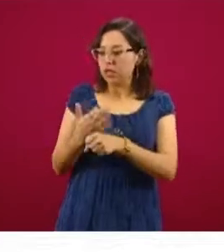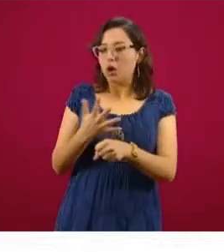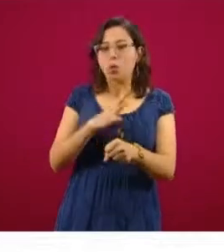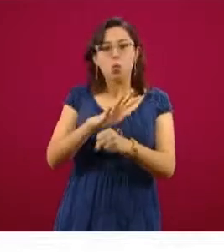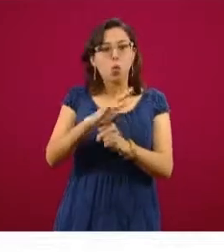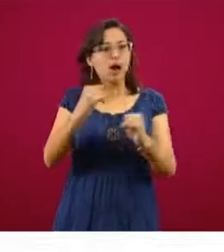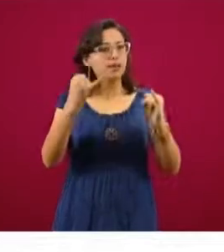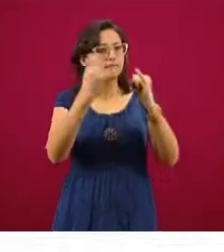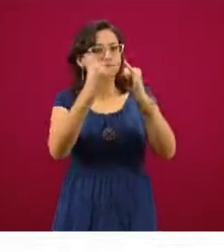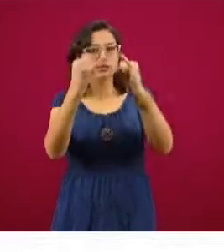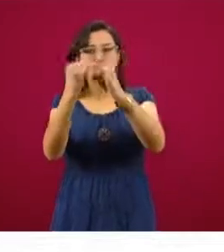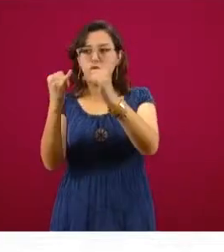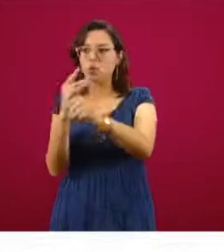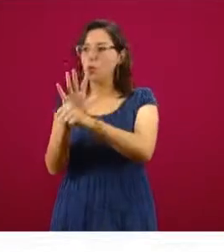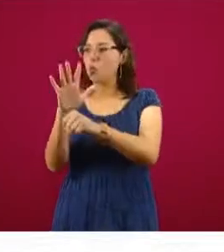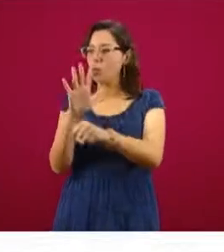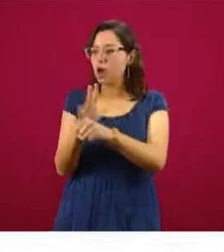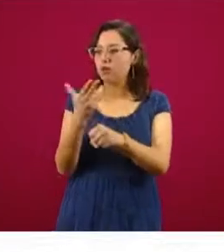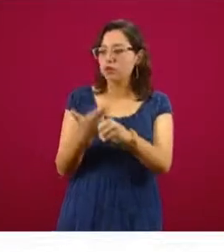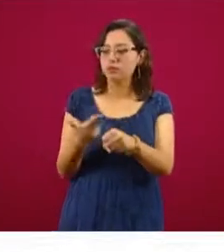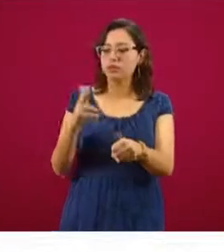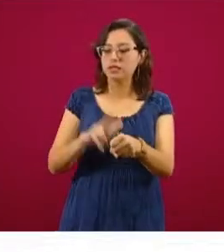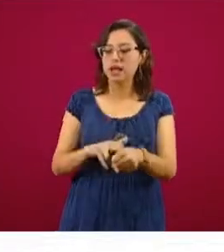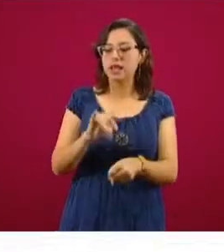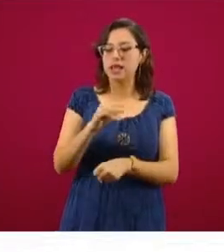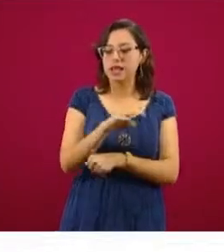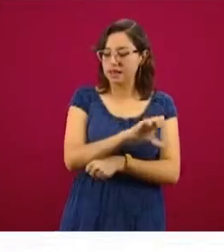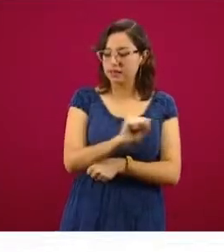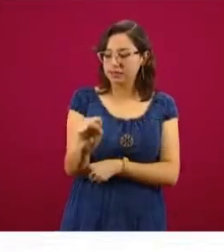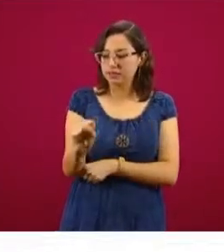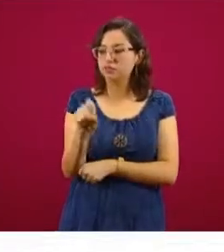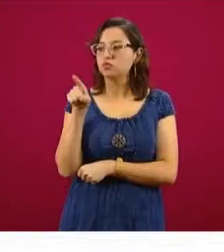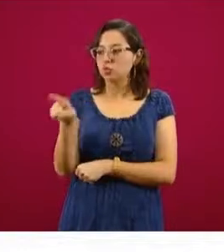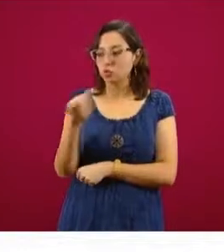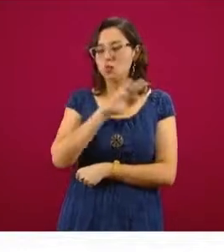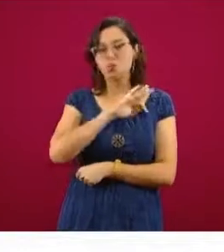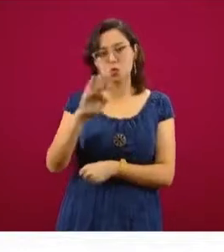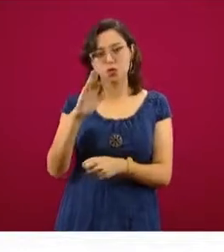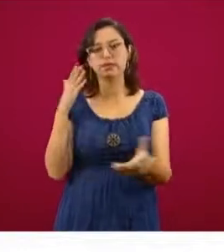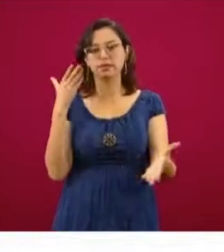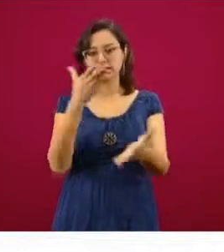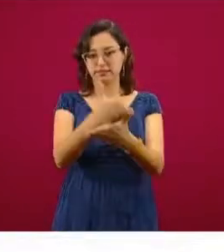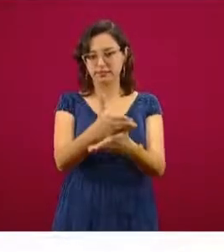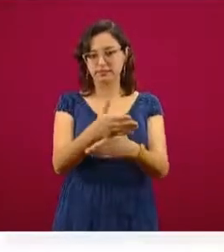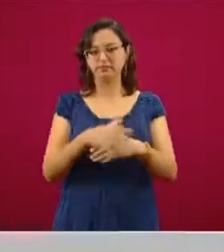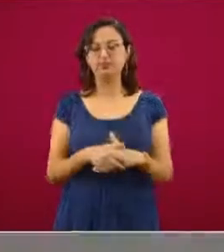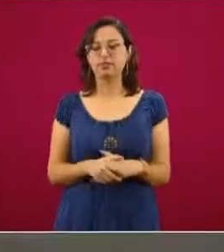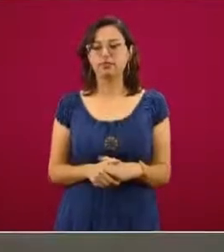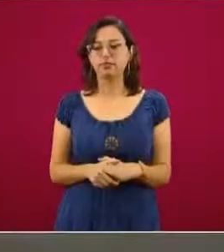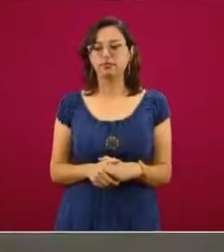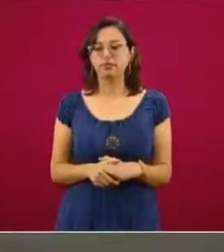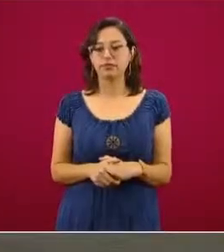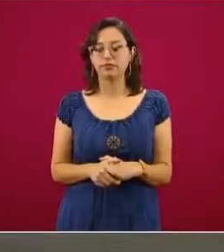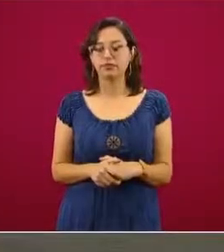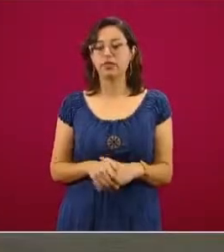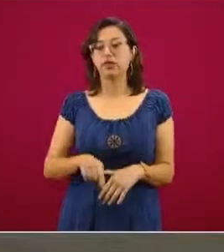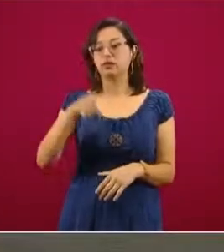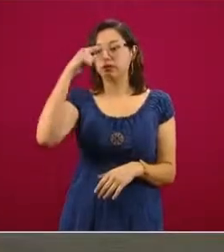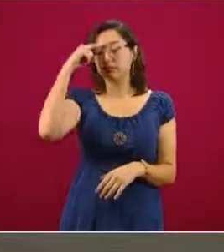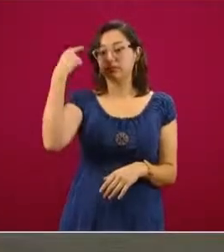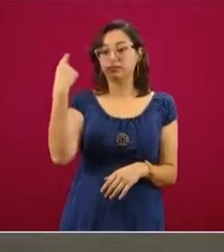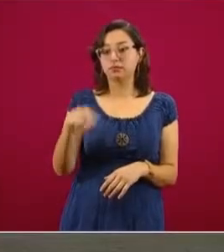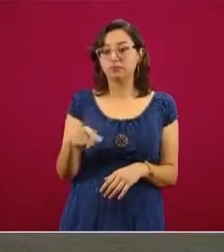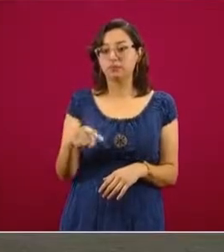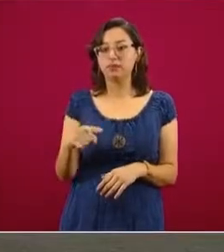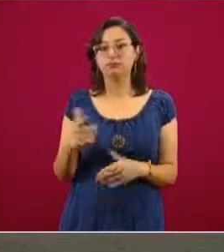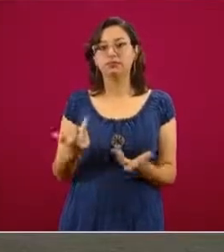institutos, los hospitales del Instituto Mexicano del Seguro Social a las que puede acudir una persona, para que no estén aún con